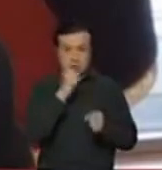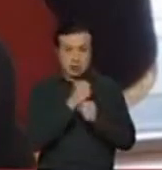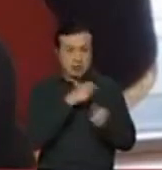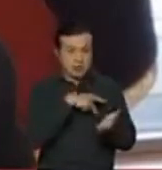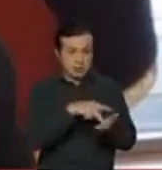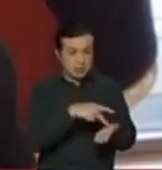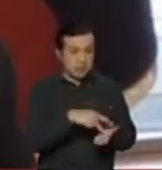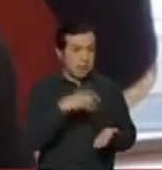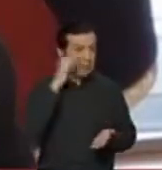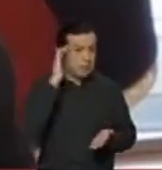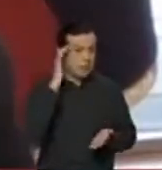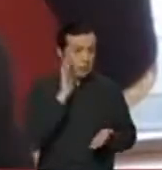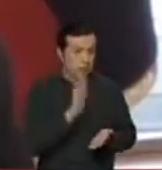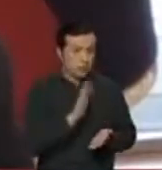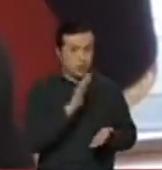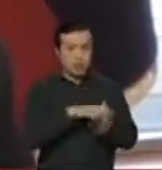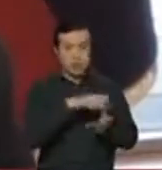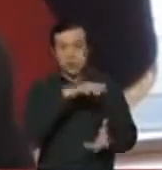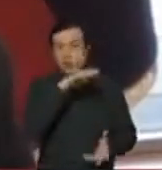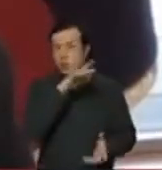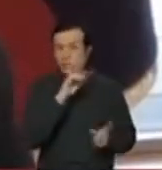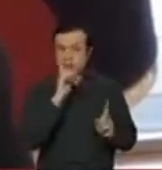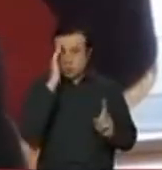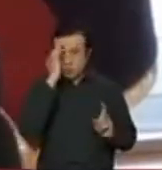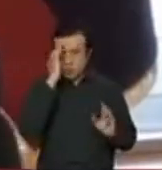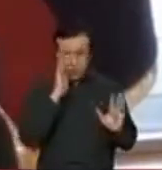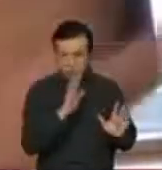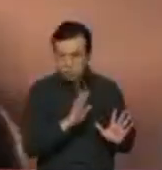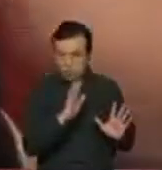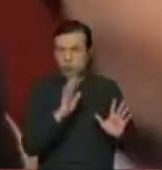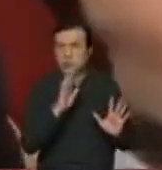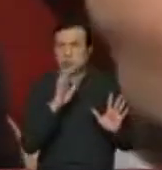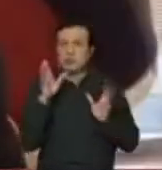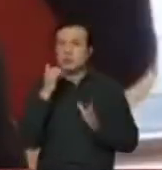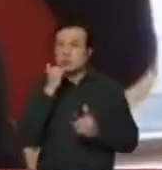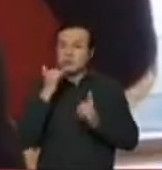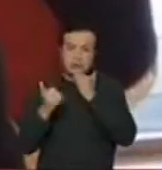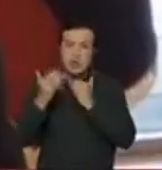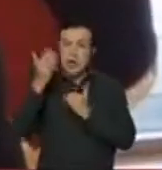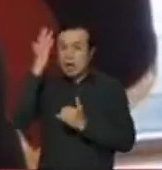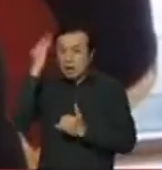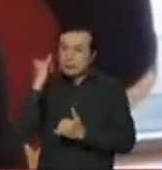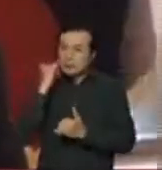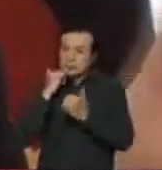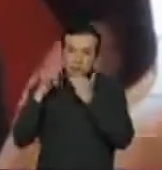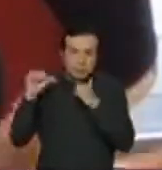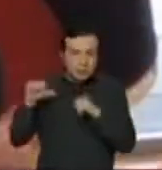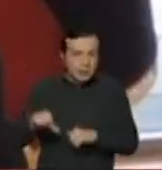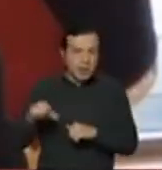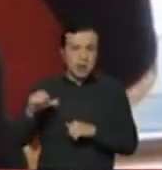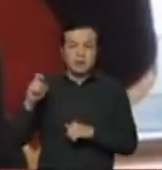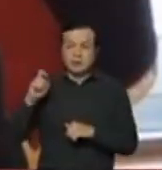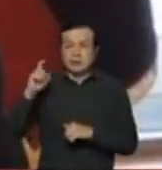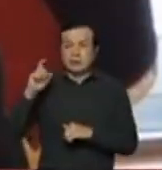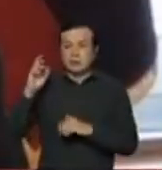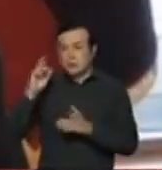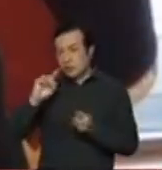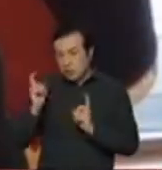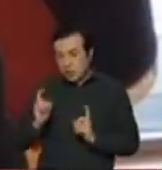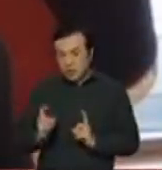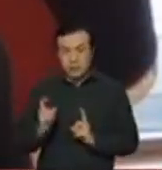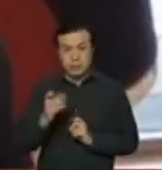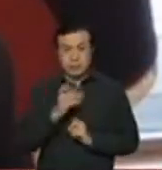no me preocupa tanto ese crecimiento como ineficiencias que han existido en el pasado y que tienen que ser enfrentadas,